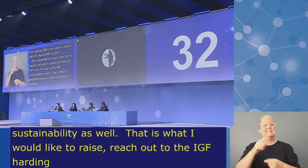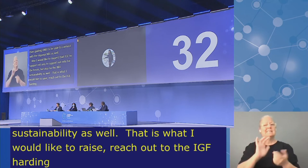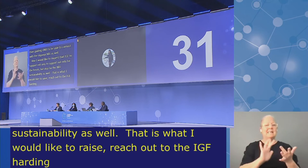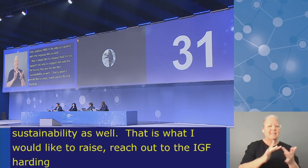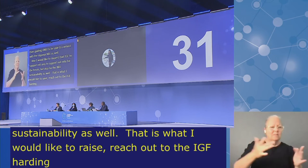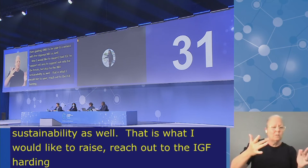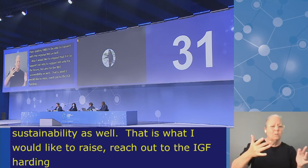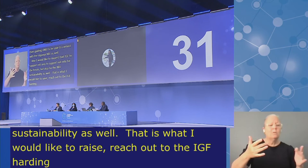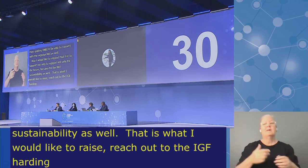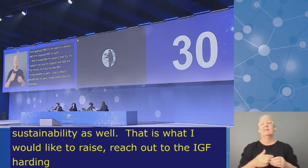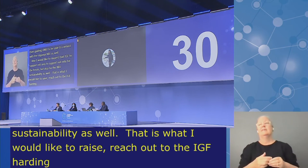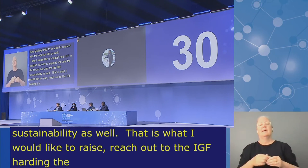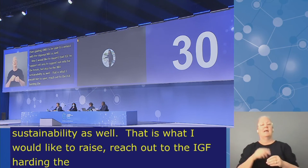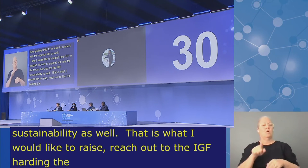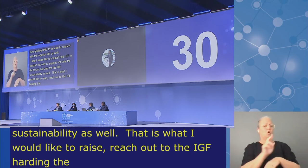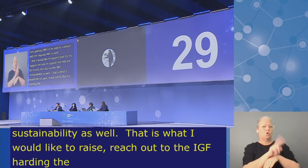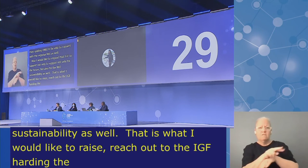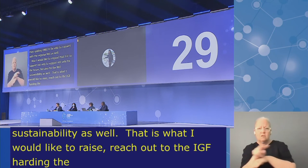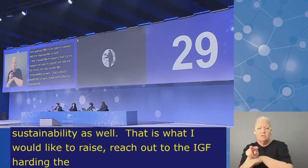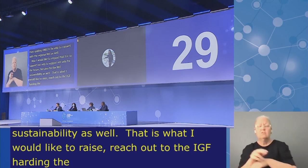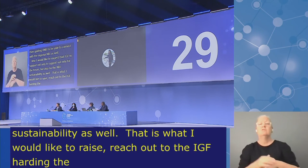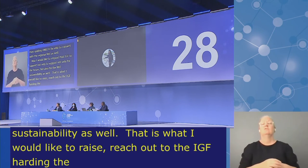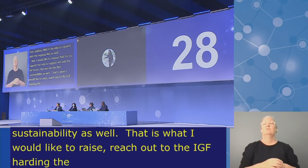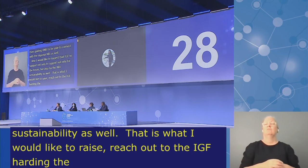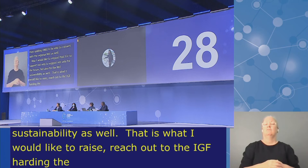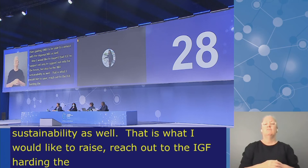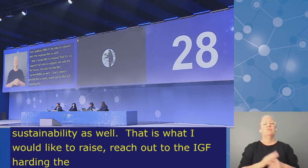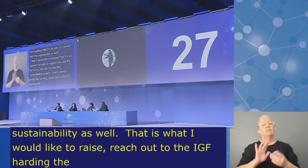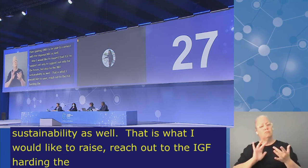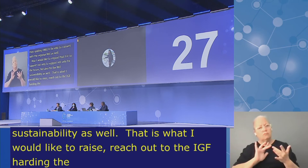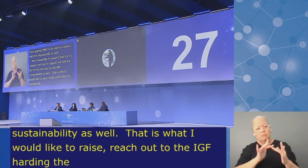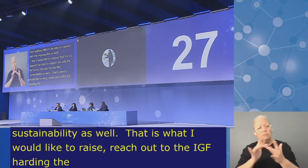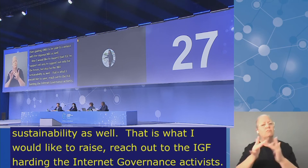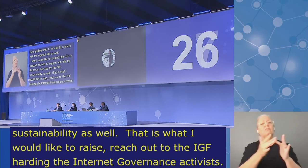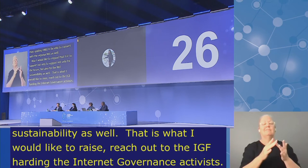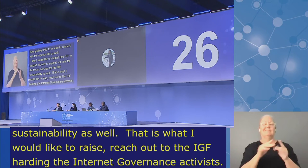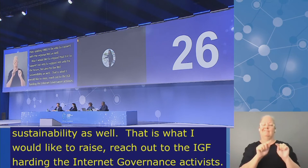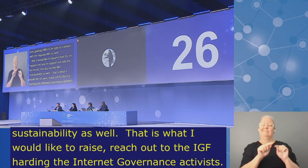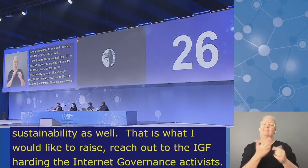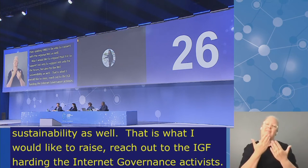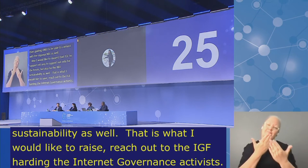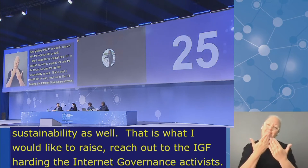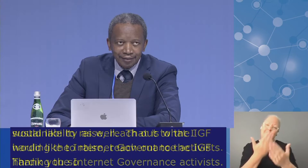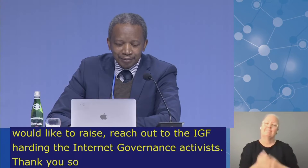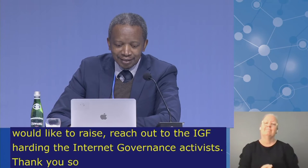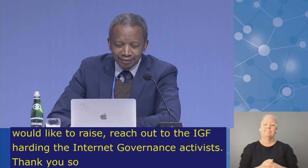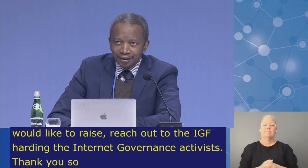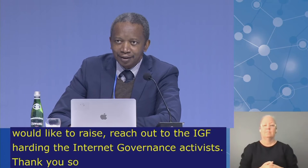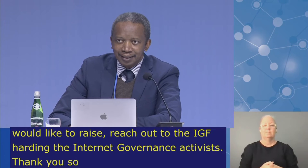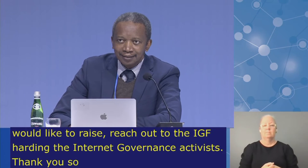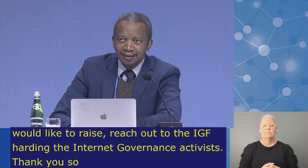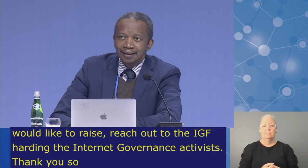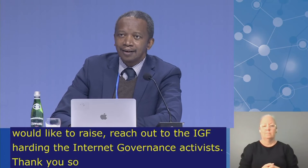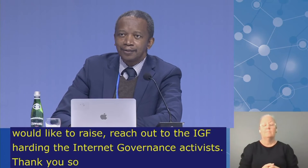regionales, locales y nacionales conocidas como las redes NRI. Creo que la Secretaría del